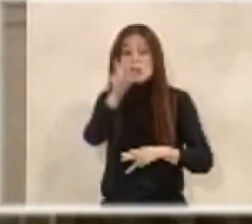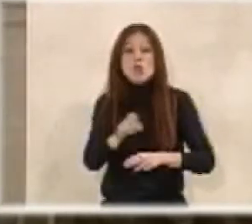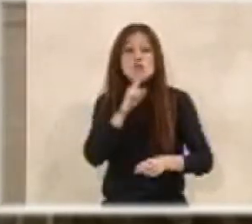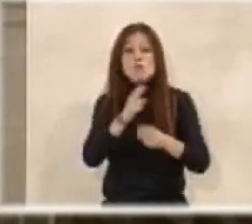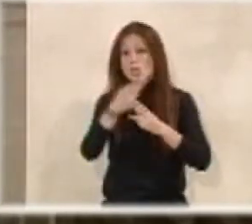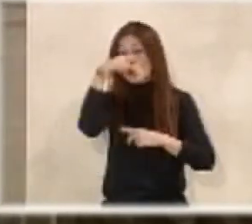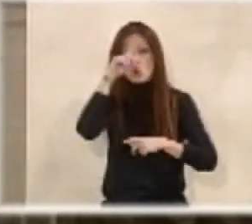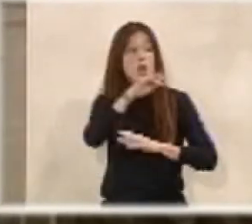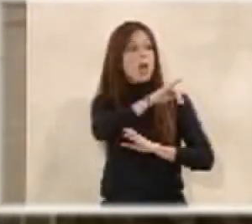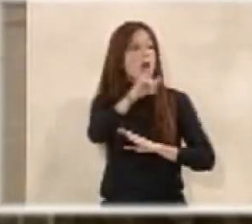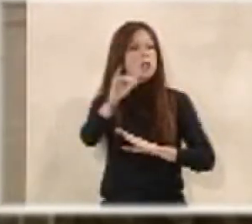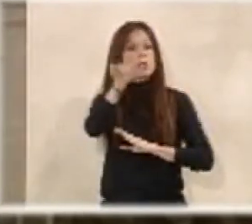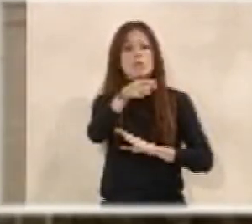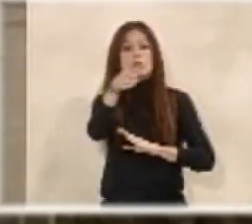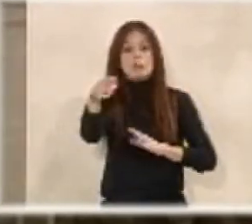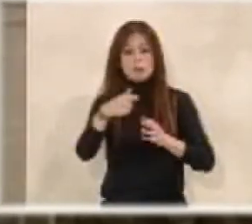pero no sé si hay alguien presente.